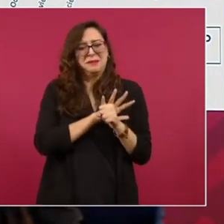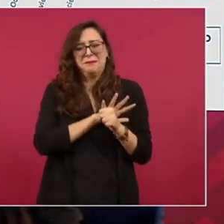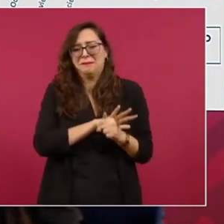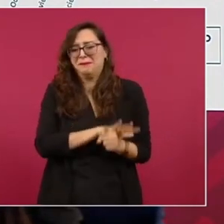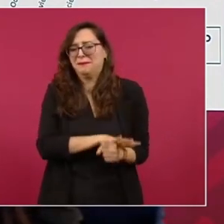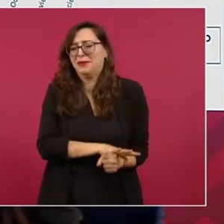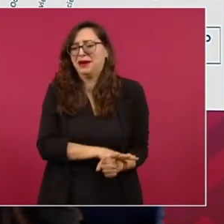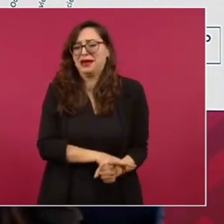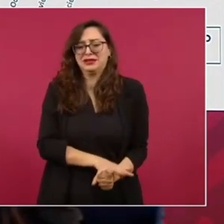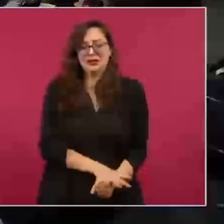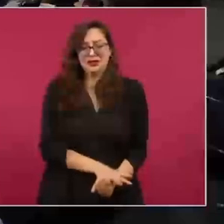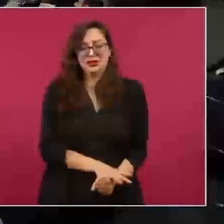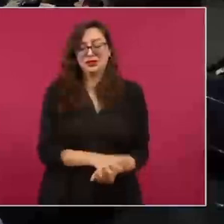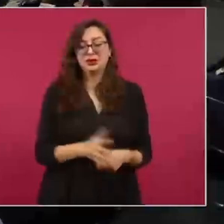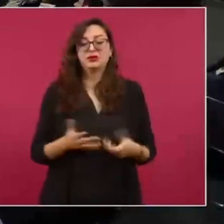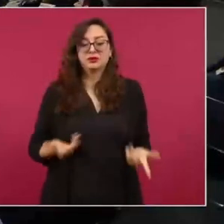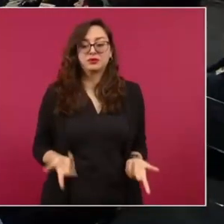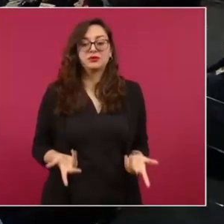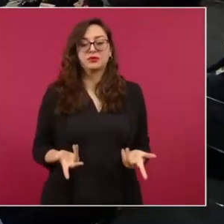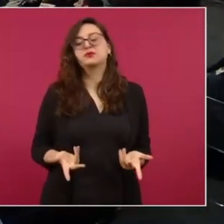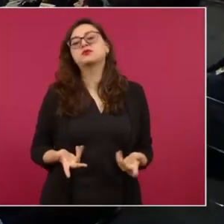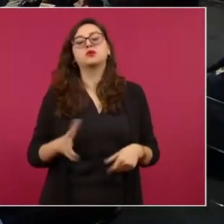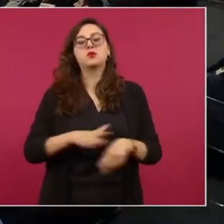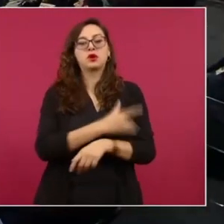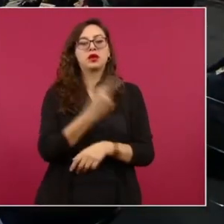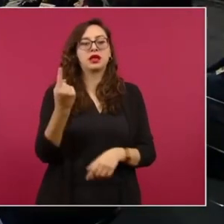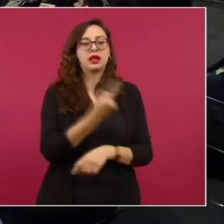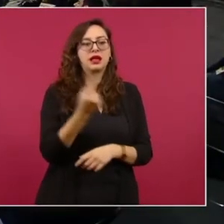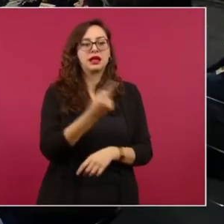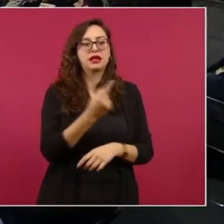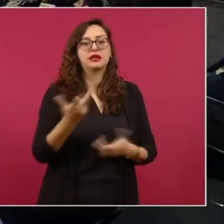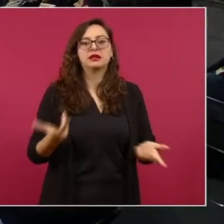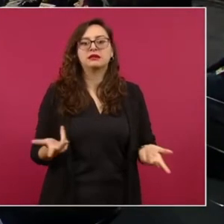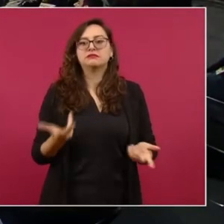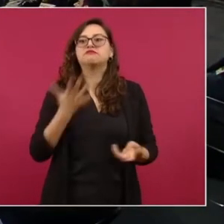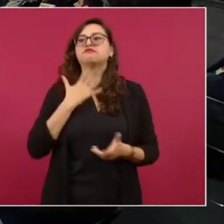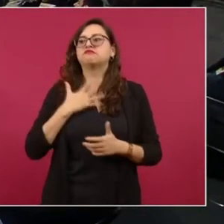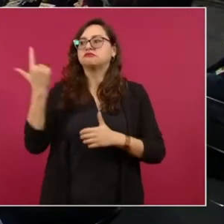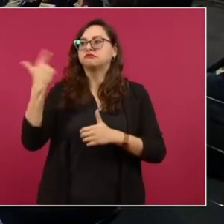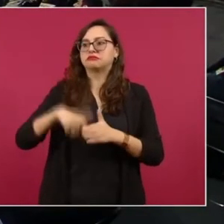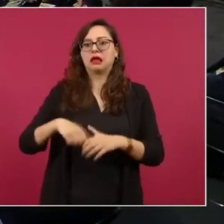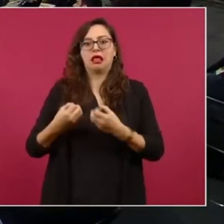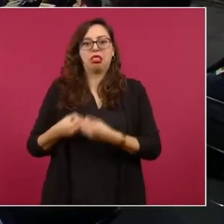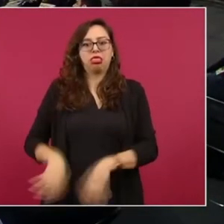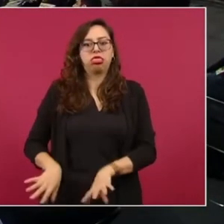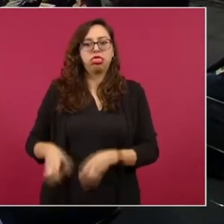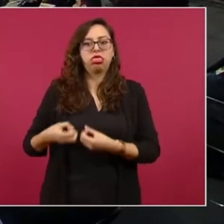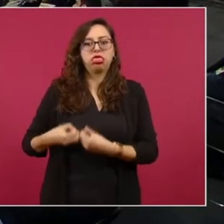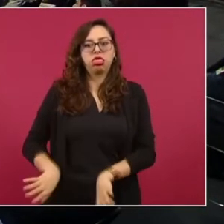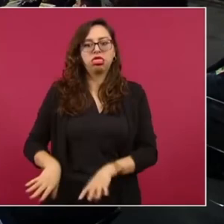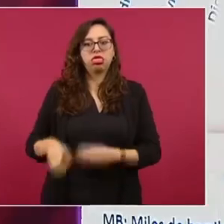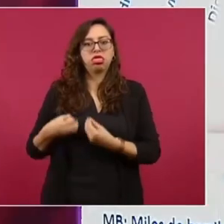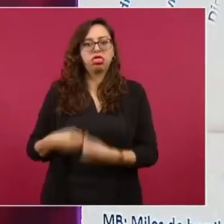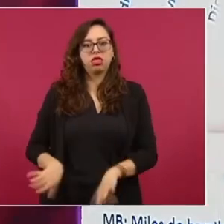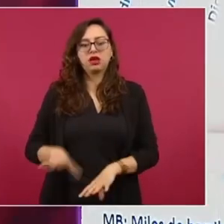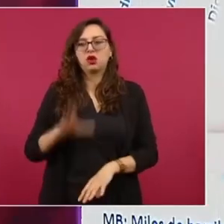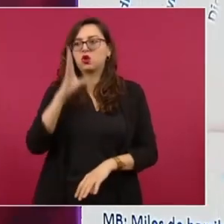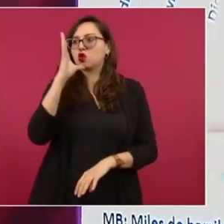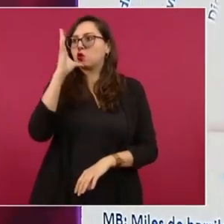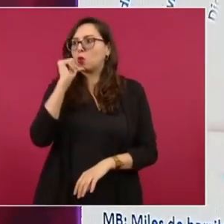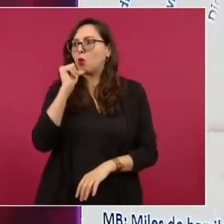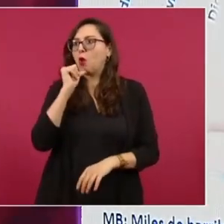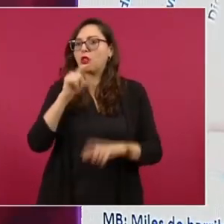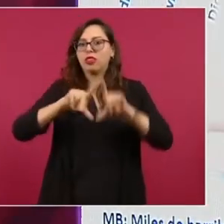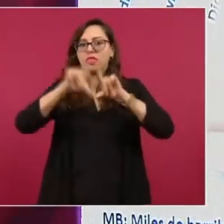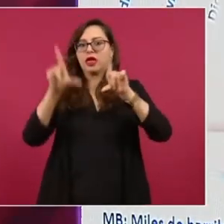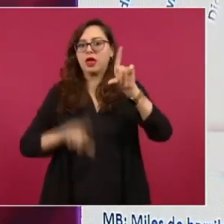para que nos quedáramos sin combustible y no tuviésemos más